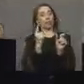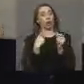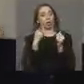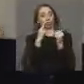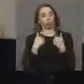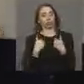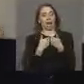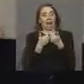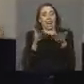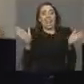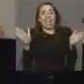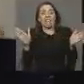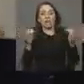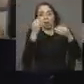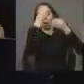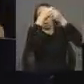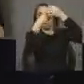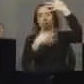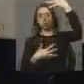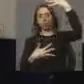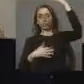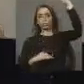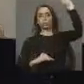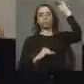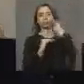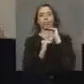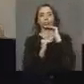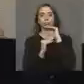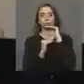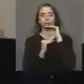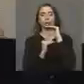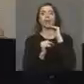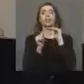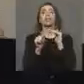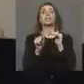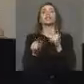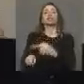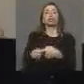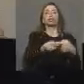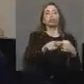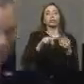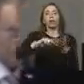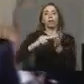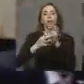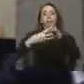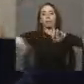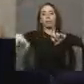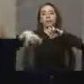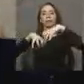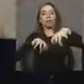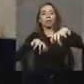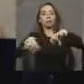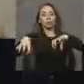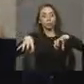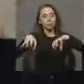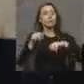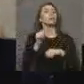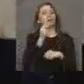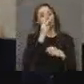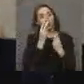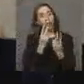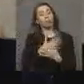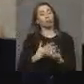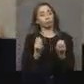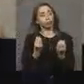más, prácticamente a una sociedad estamental. Señor Presidente, vemos con agrado cómo la